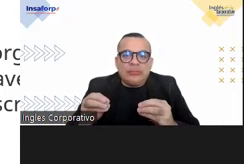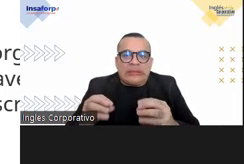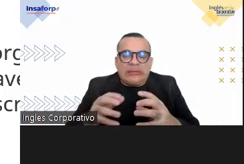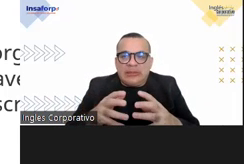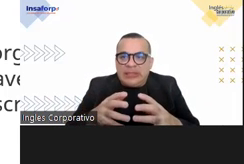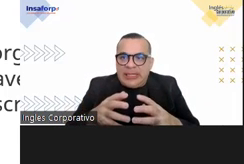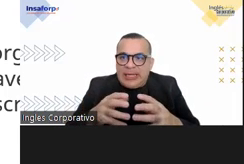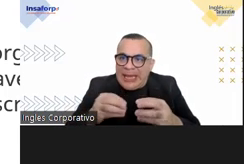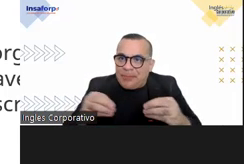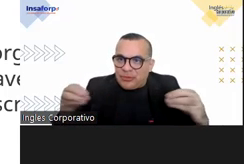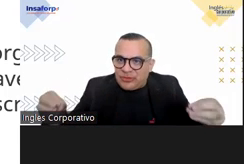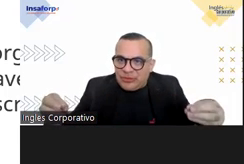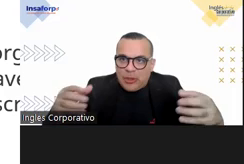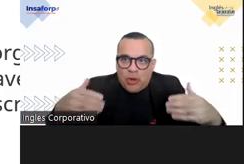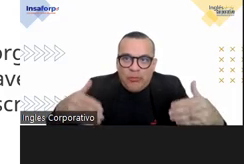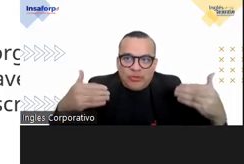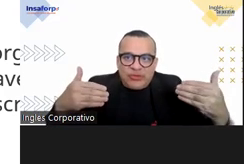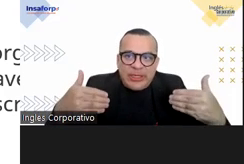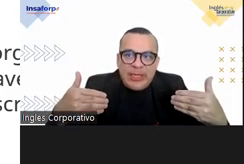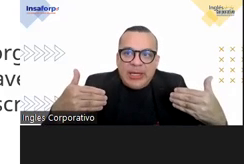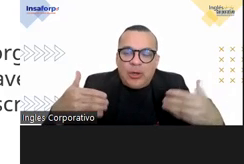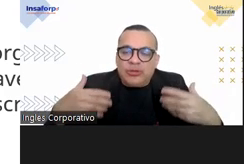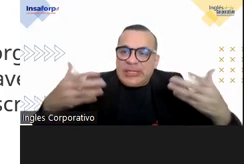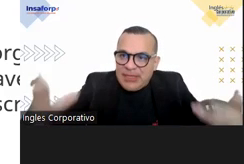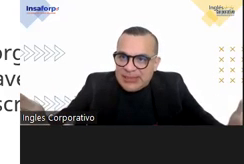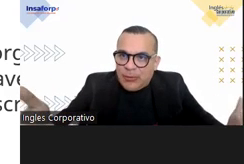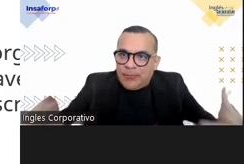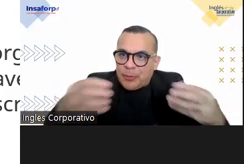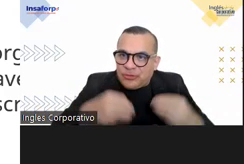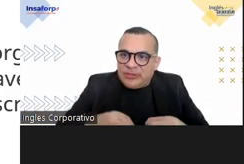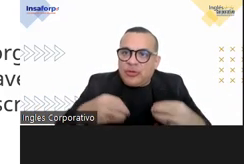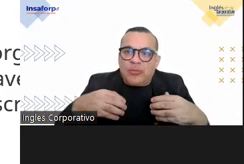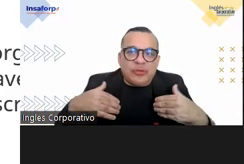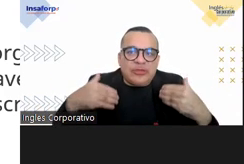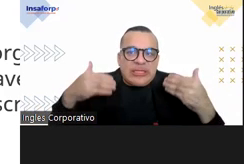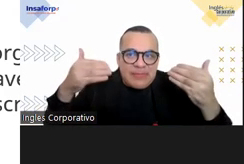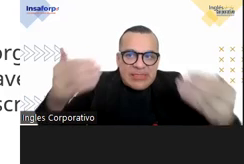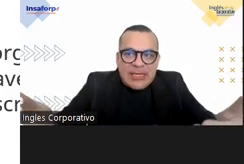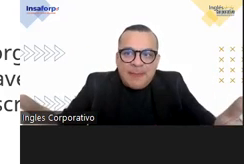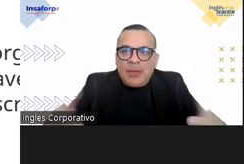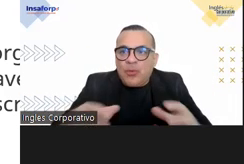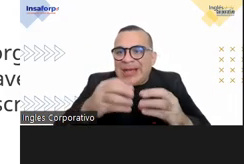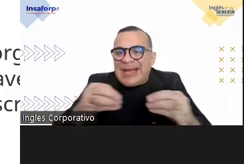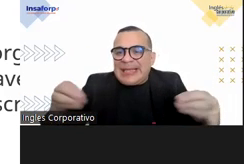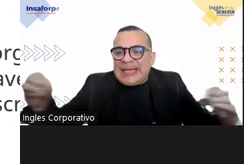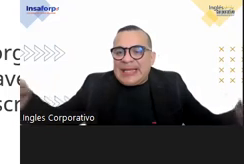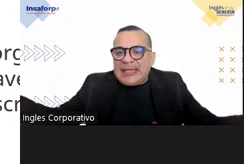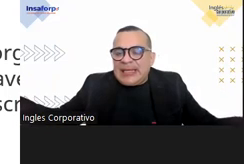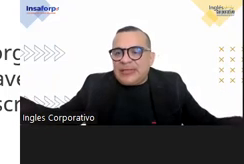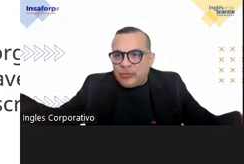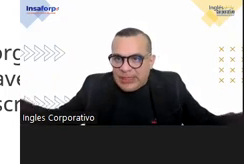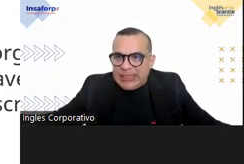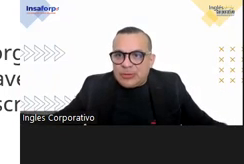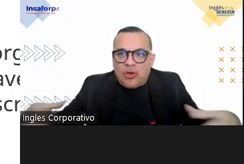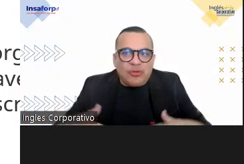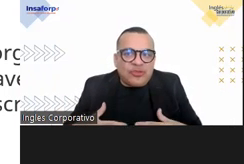optimización del proceso de cómo se optimiza un proceso, cómo se optimiza una cadena